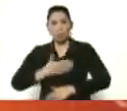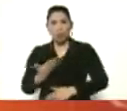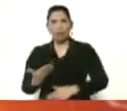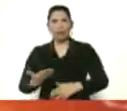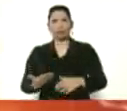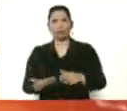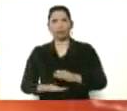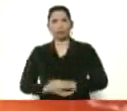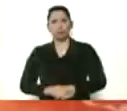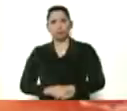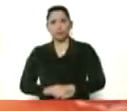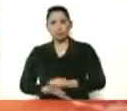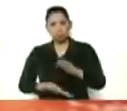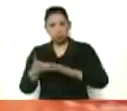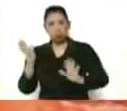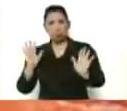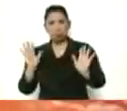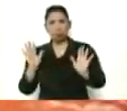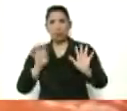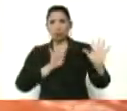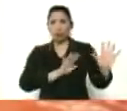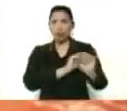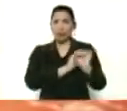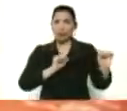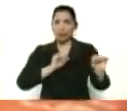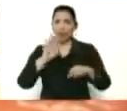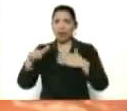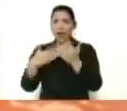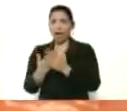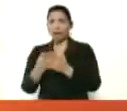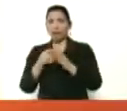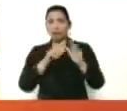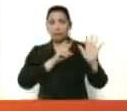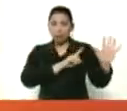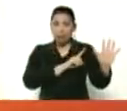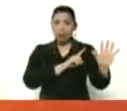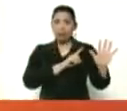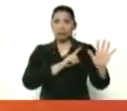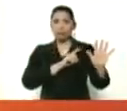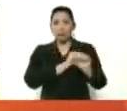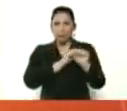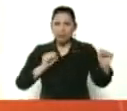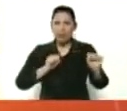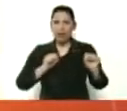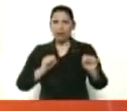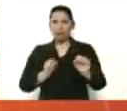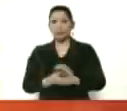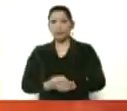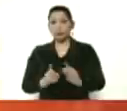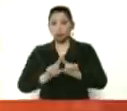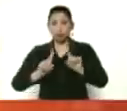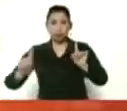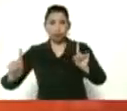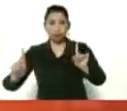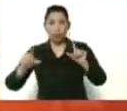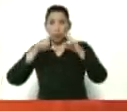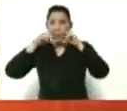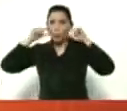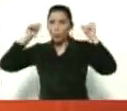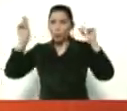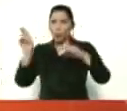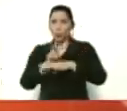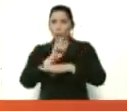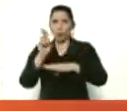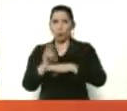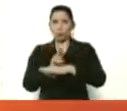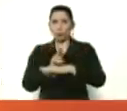bueno, de 9 de la mañana a 6 de la mañana, guardando la distancia social, con sus tapabocas